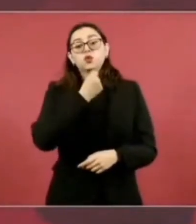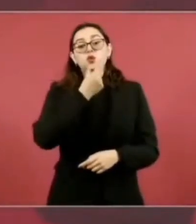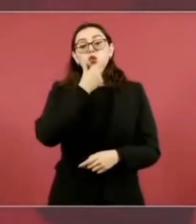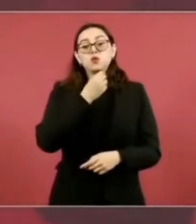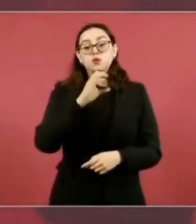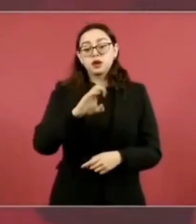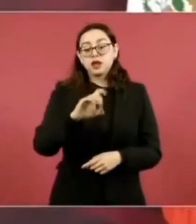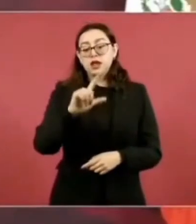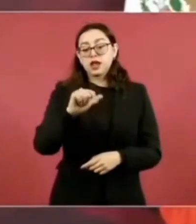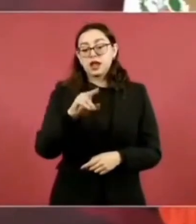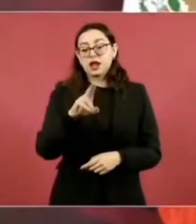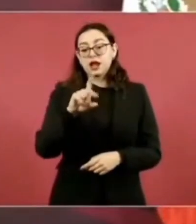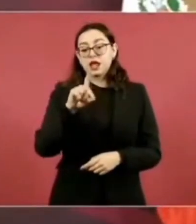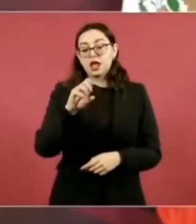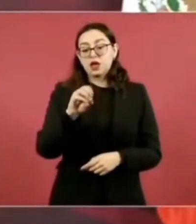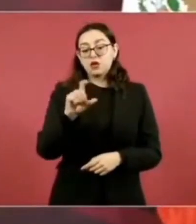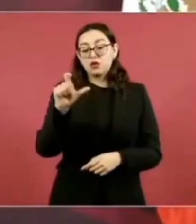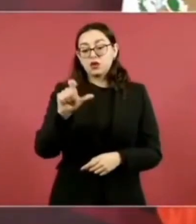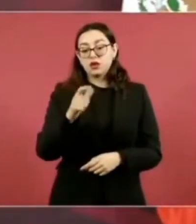X